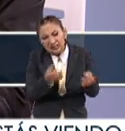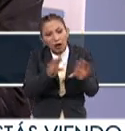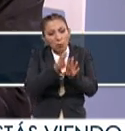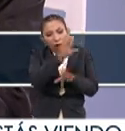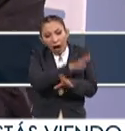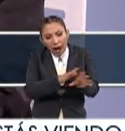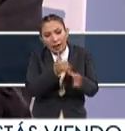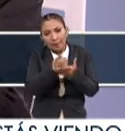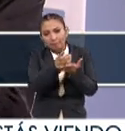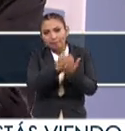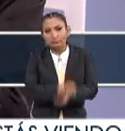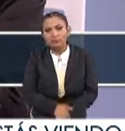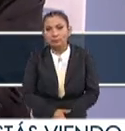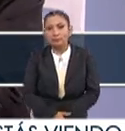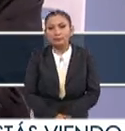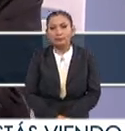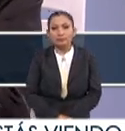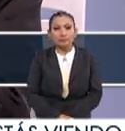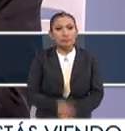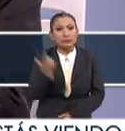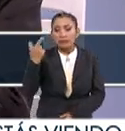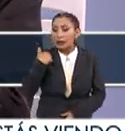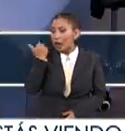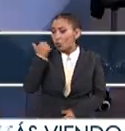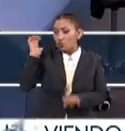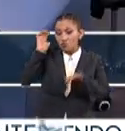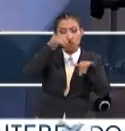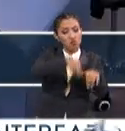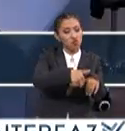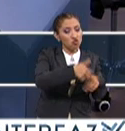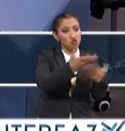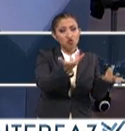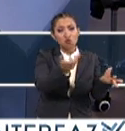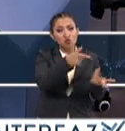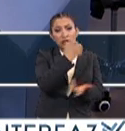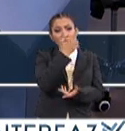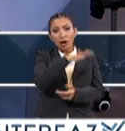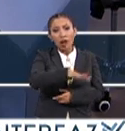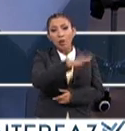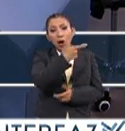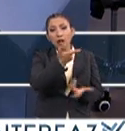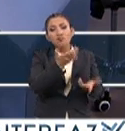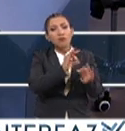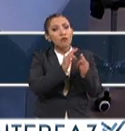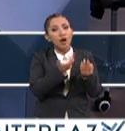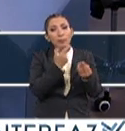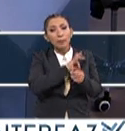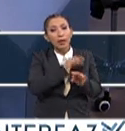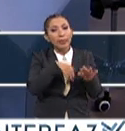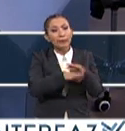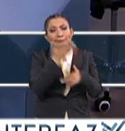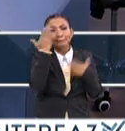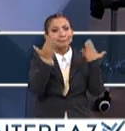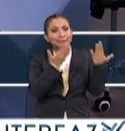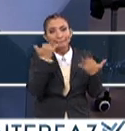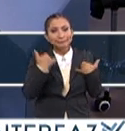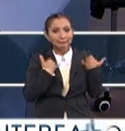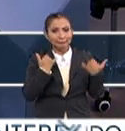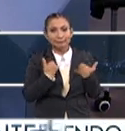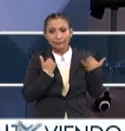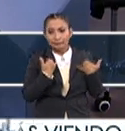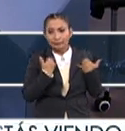áreas sustantivas. Y el acceso de alumnos a estas escuelas, ¿cuál es la forma de que puedan entrar